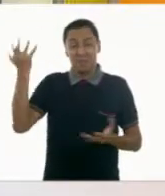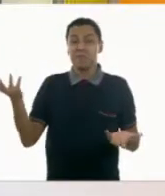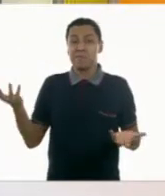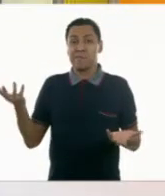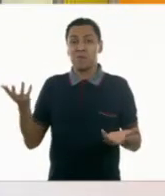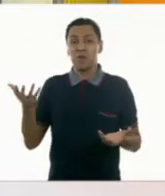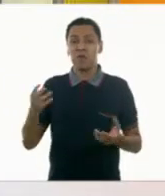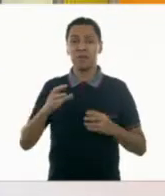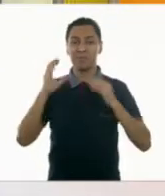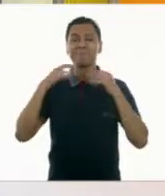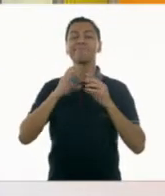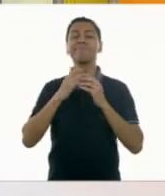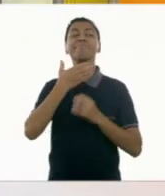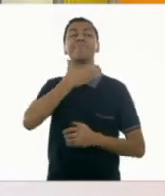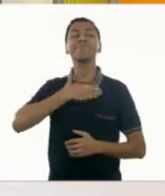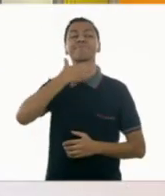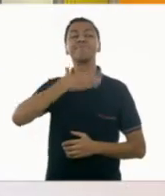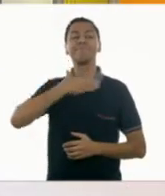en el cuello.